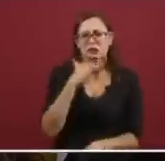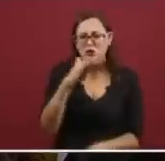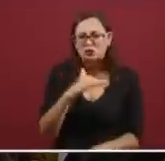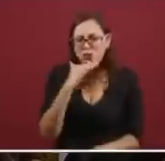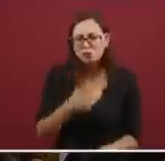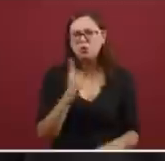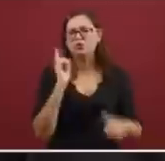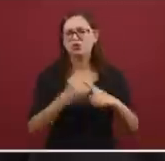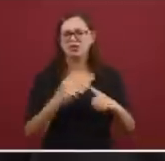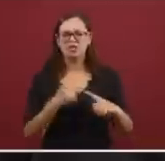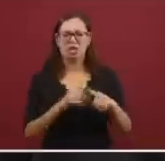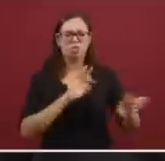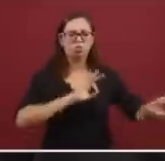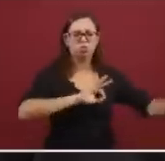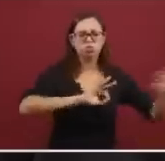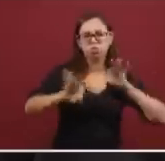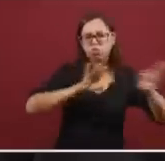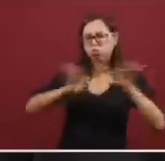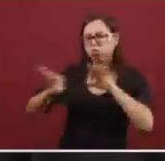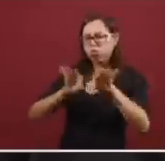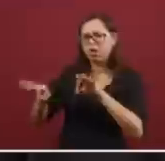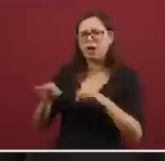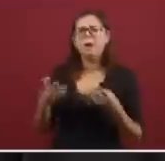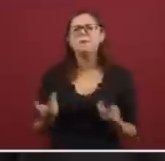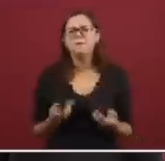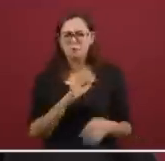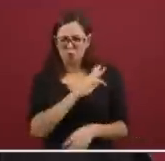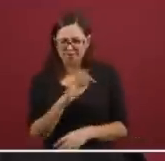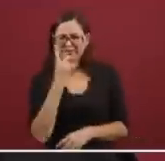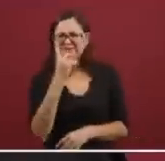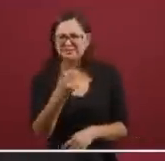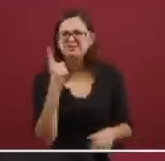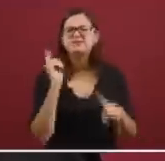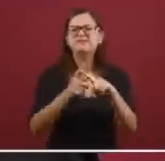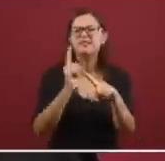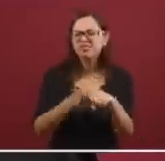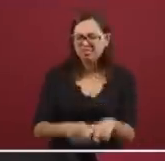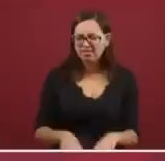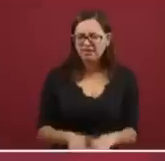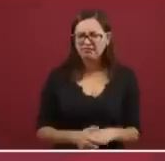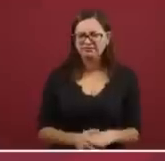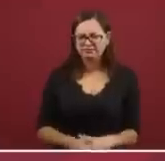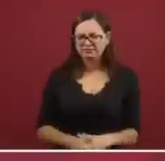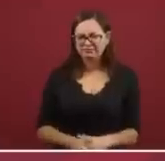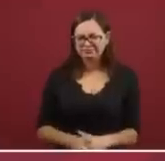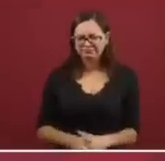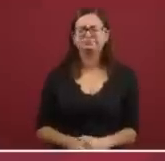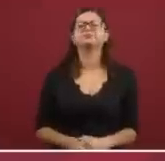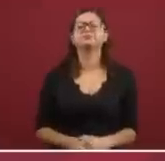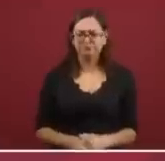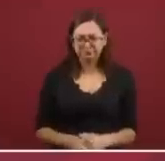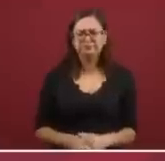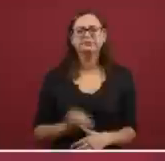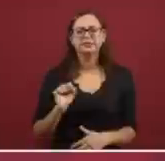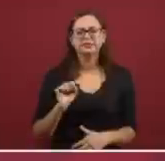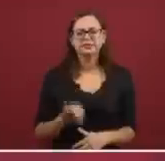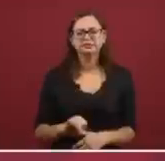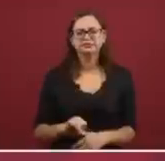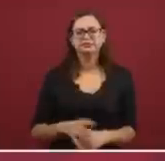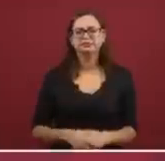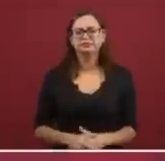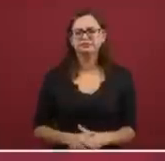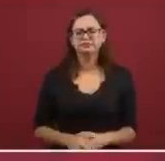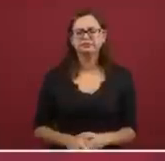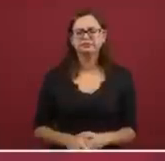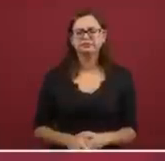El presidente Andrés Manuel López Obrador refrendó que hubo mano negra en las protestas de policías federales que se manifestaron en contra de su incorporación